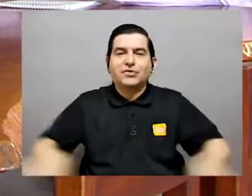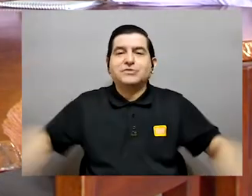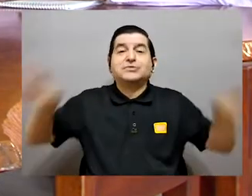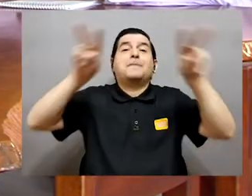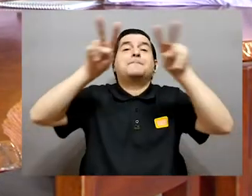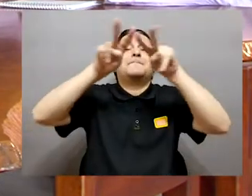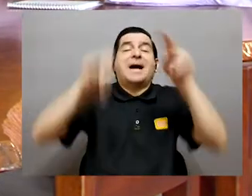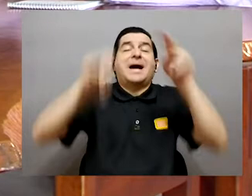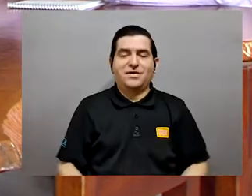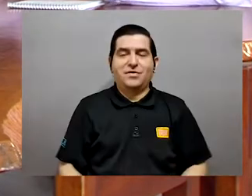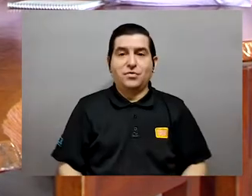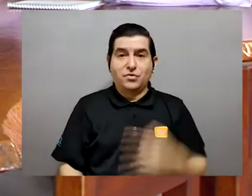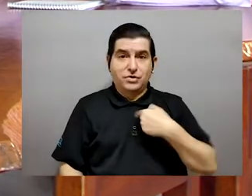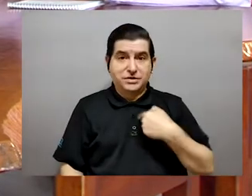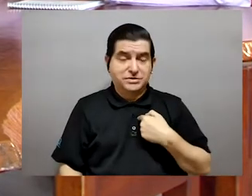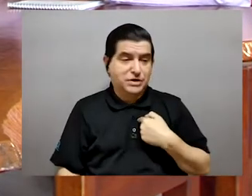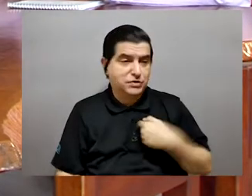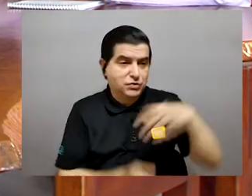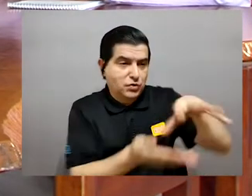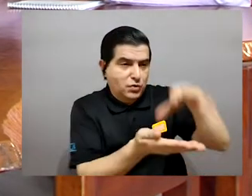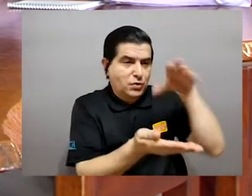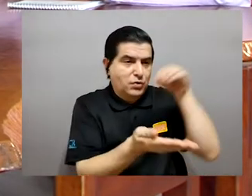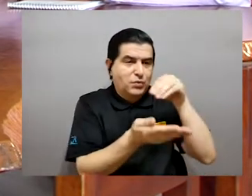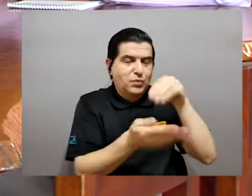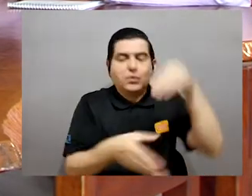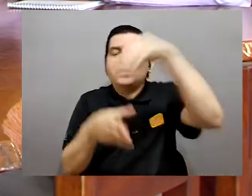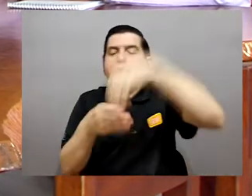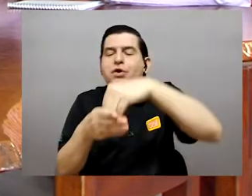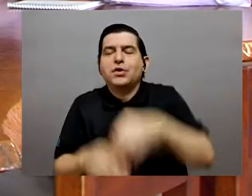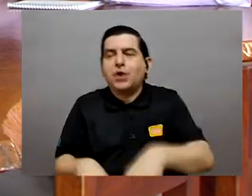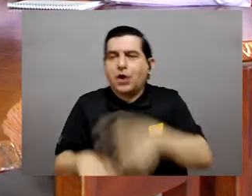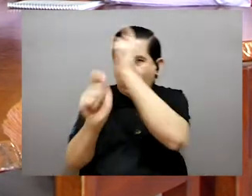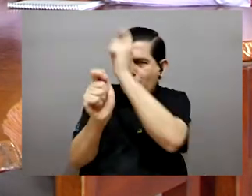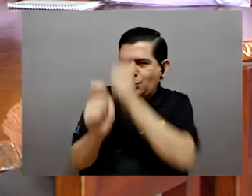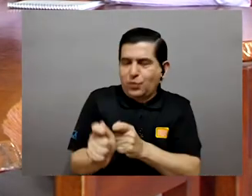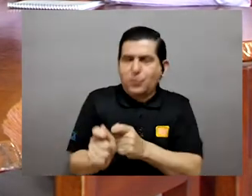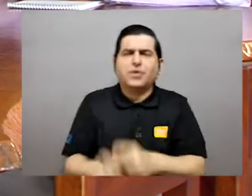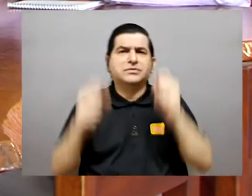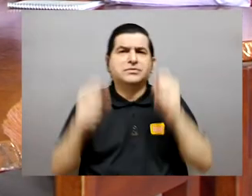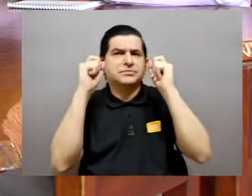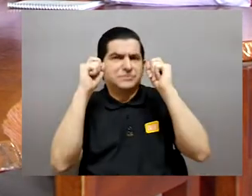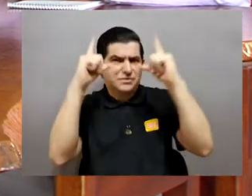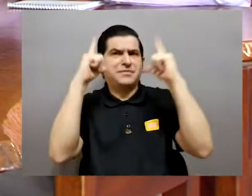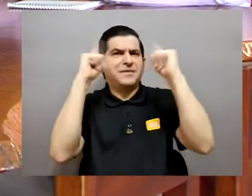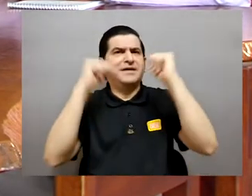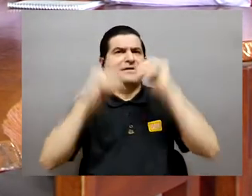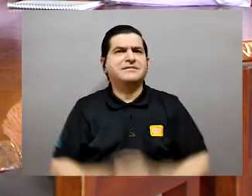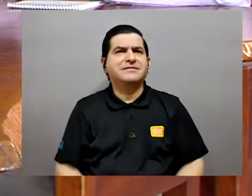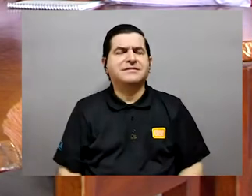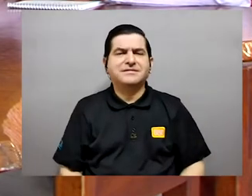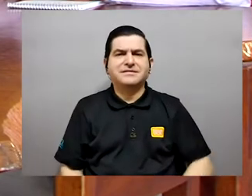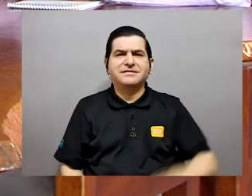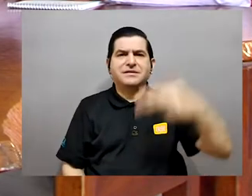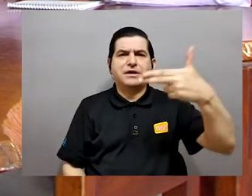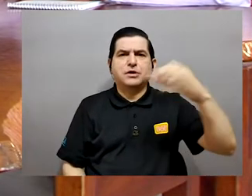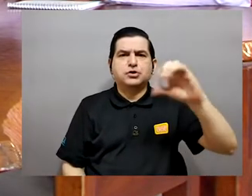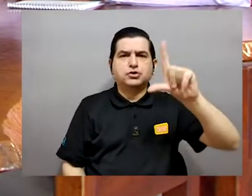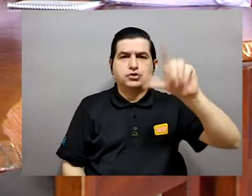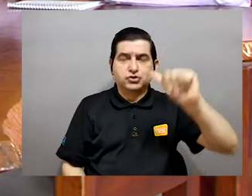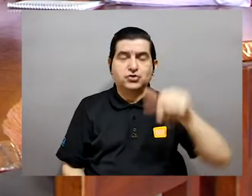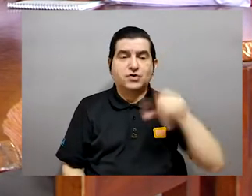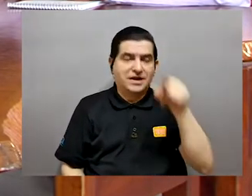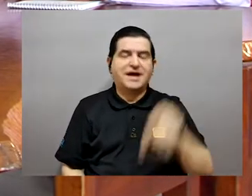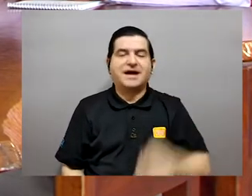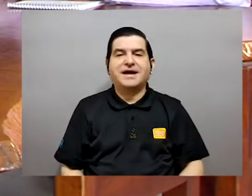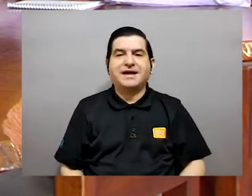estoy dando a conocer a Guanacaste y al mundo entero nuestra gente. Que eso, yo decía, bueno, Paco Zúñiga